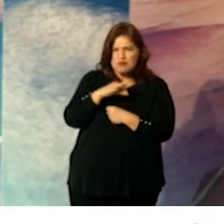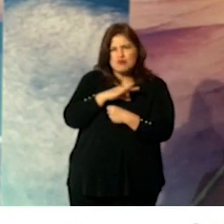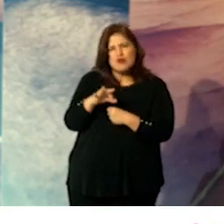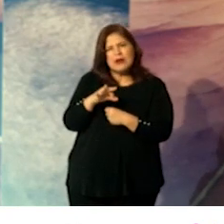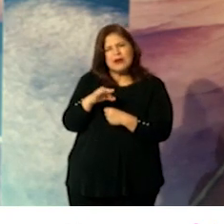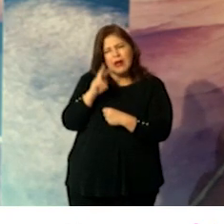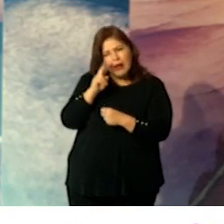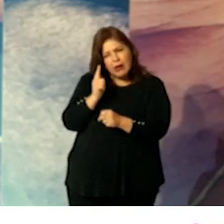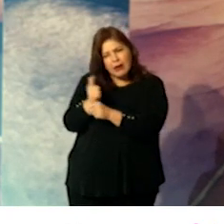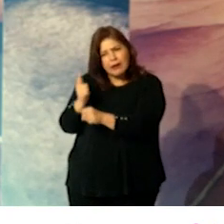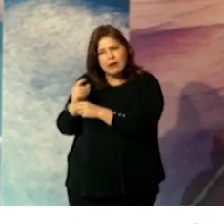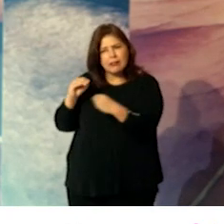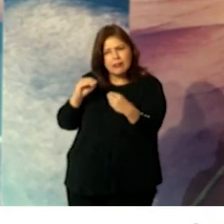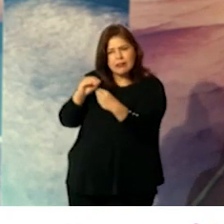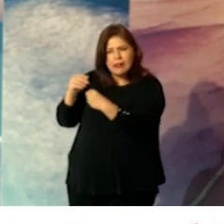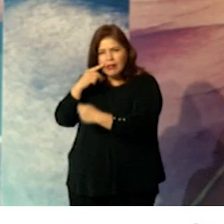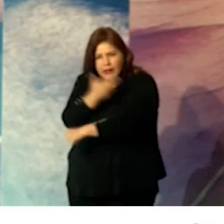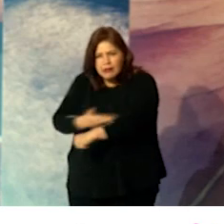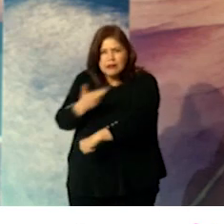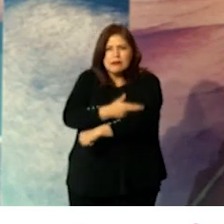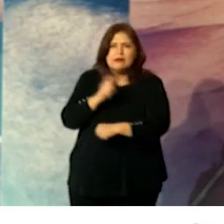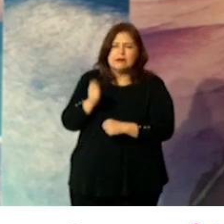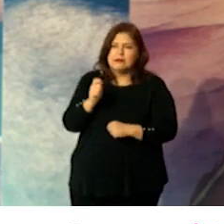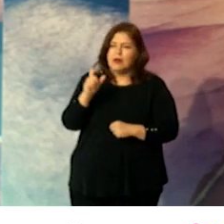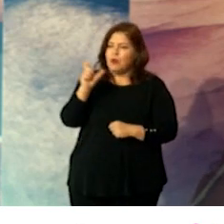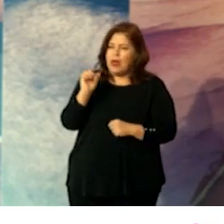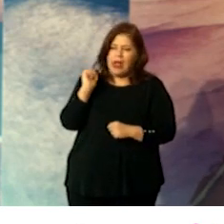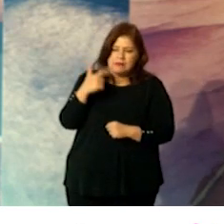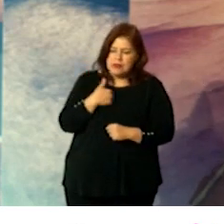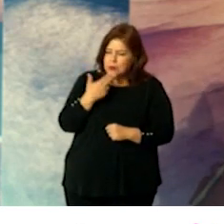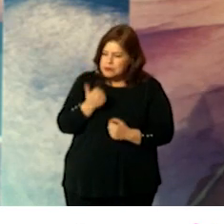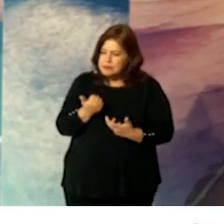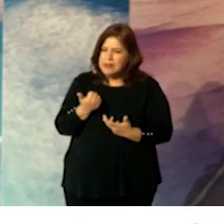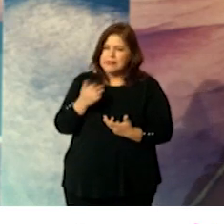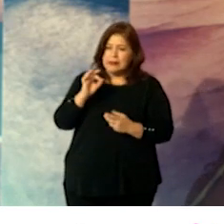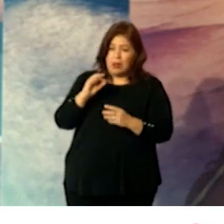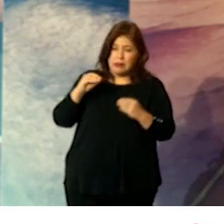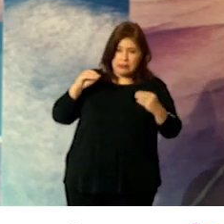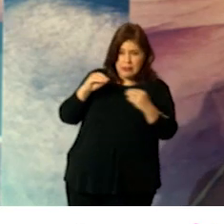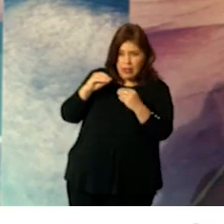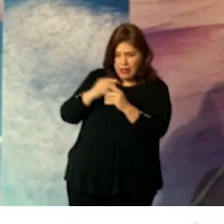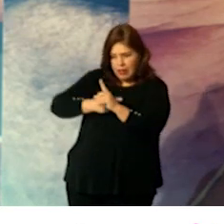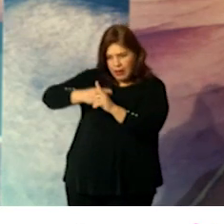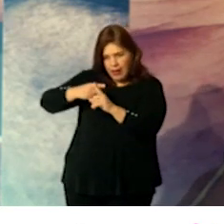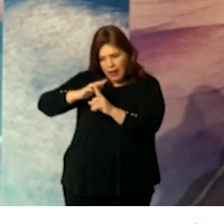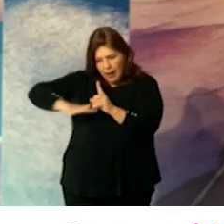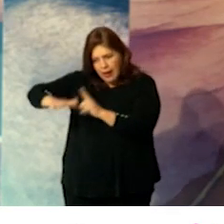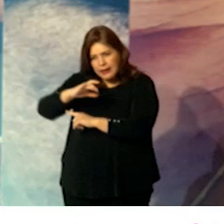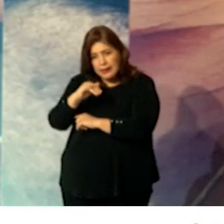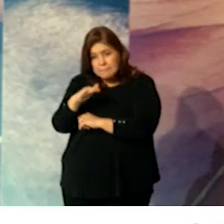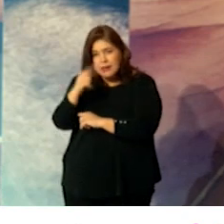hay, porque es la última instancia cuando algo ya no está funcionando. Y los litigios climáticos en el mundo en los últimos años